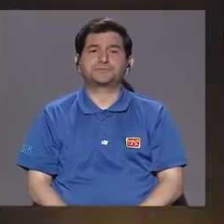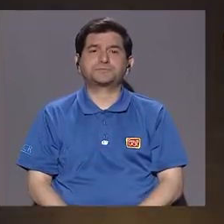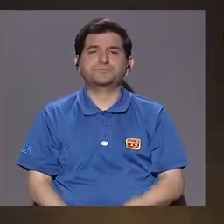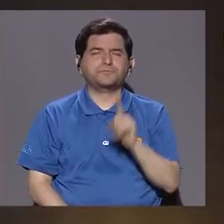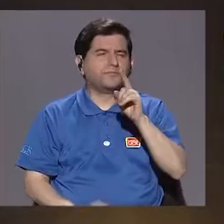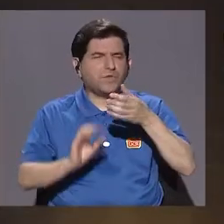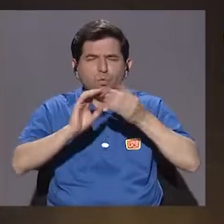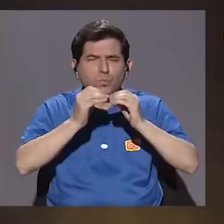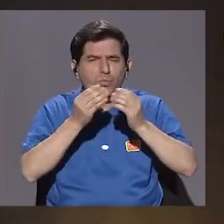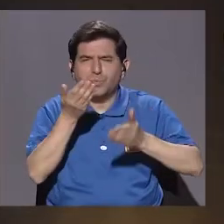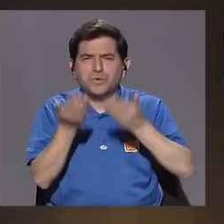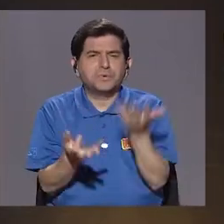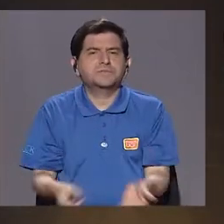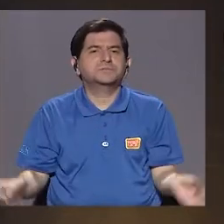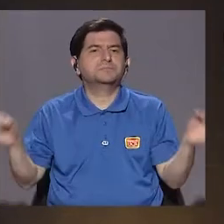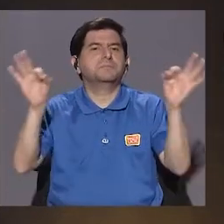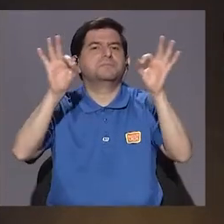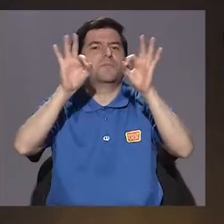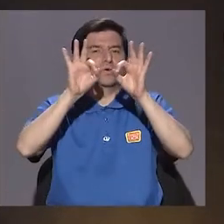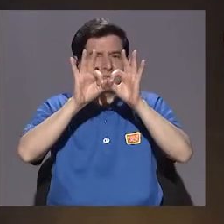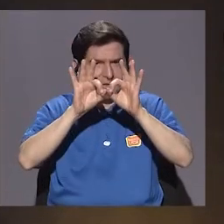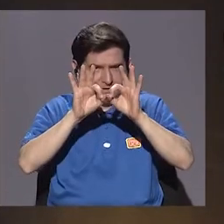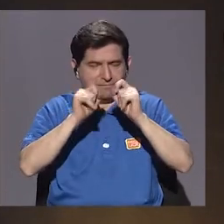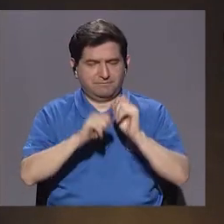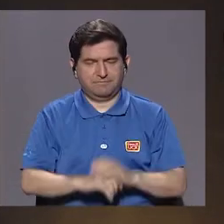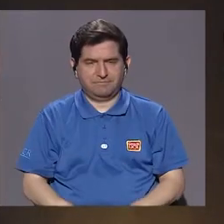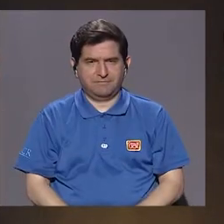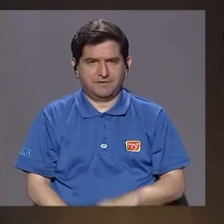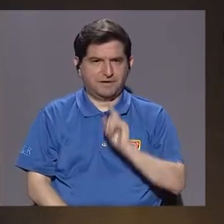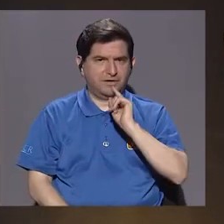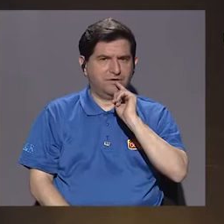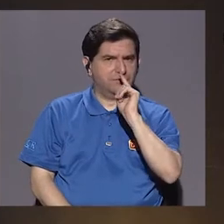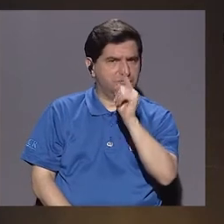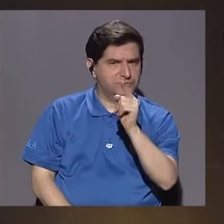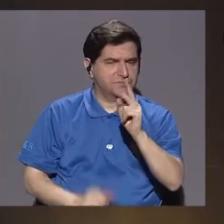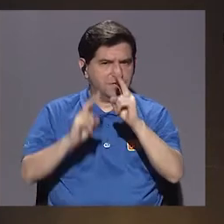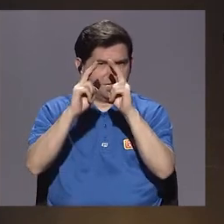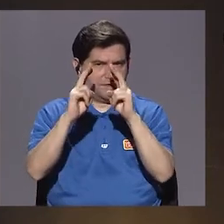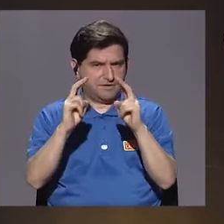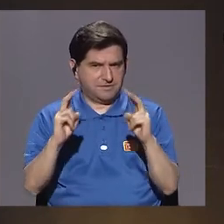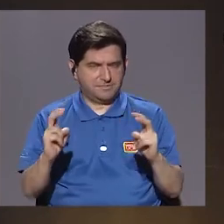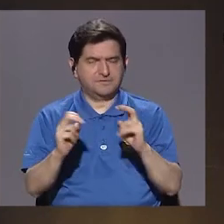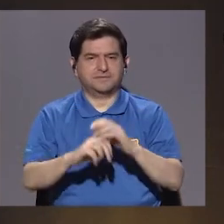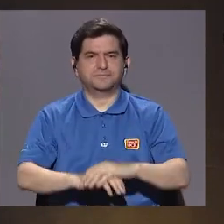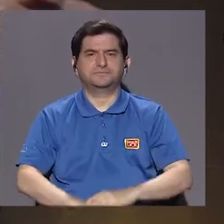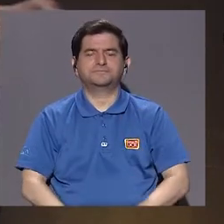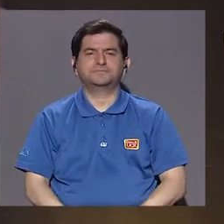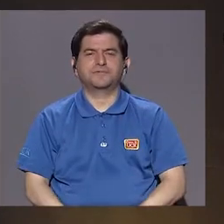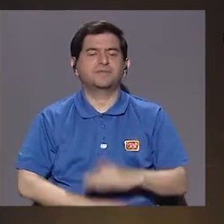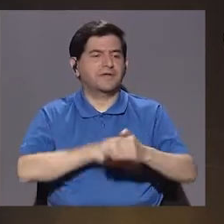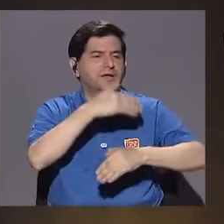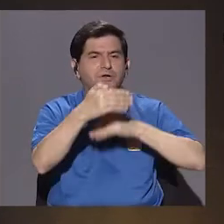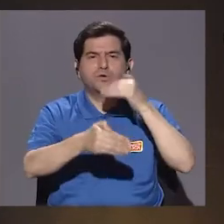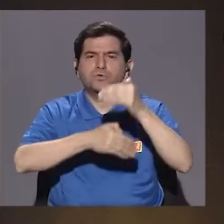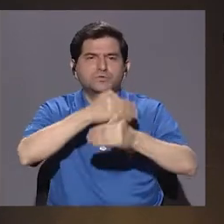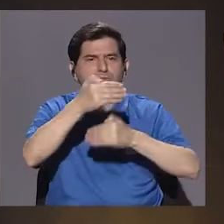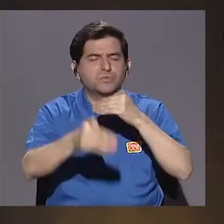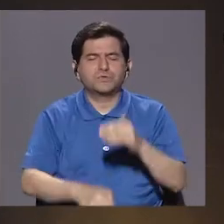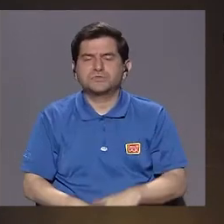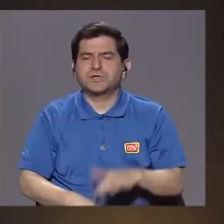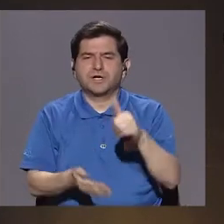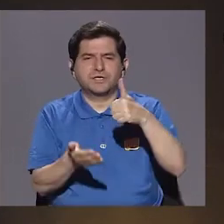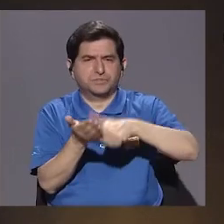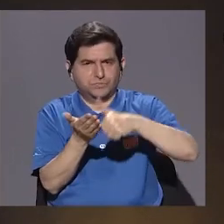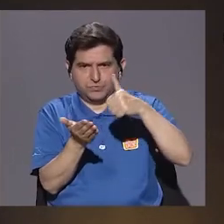dato importante a raíz de eso que usted venía analizando de los procesos electorales